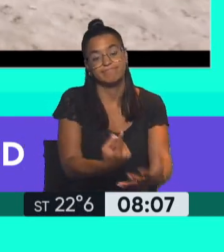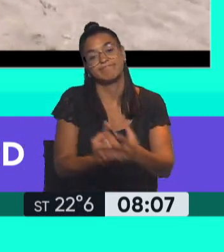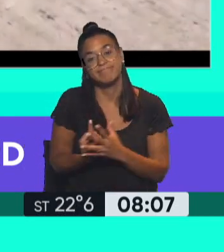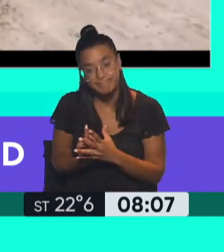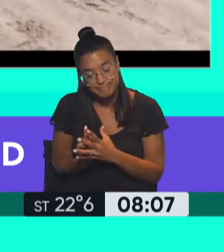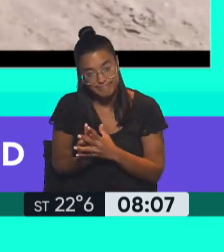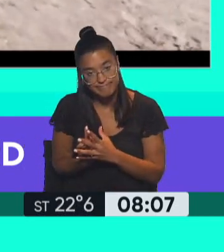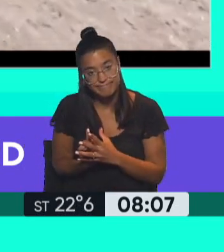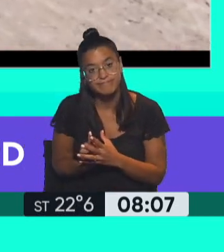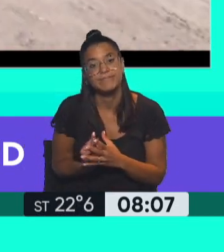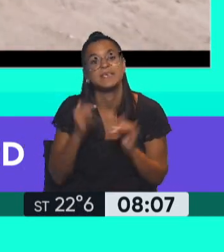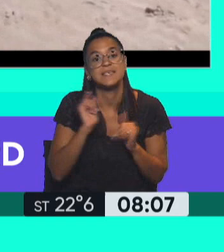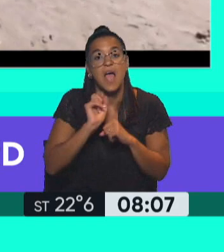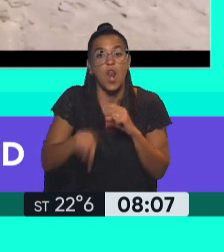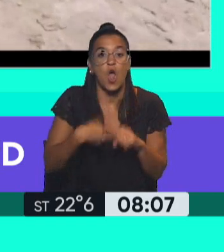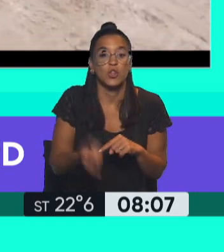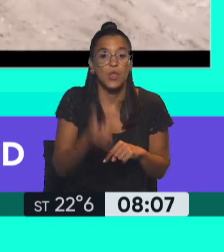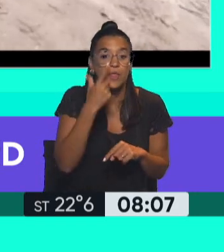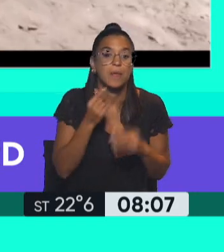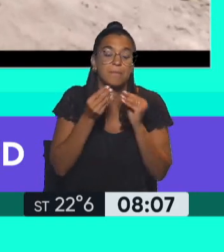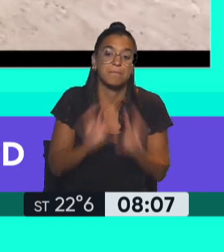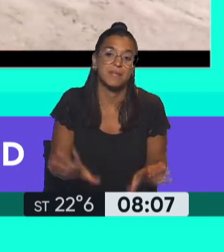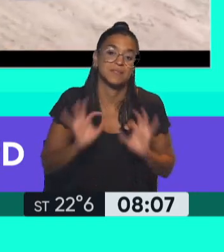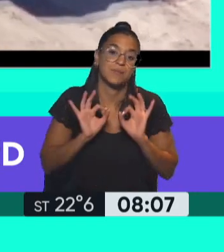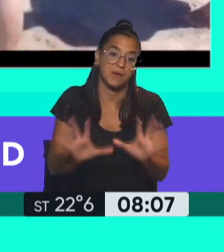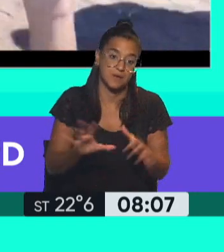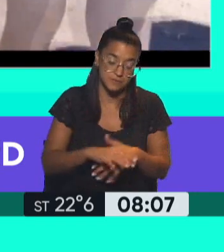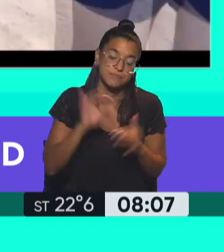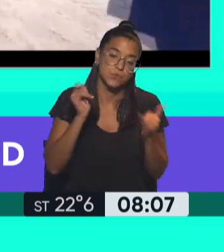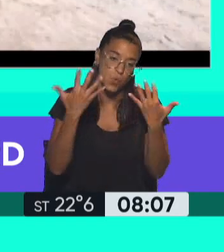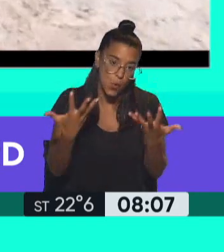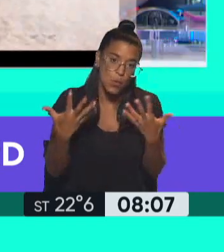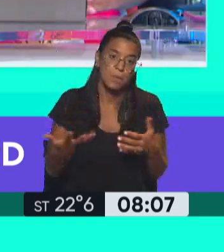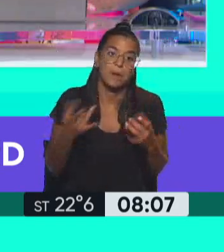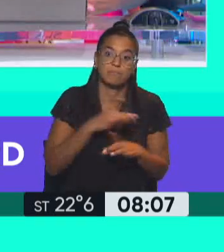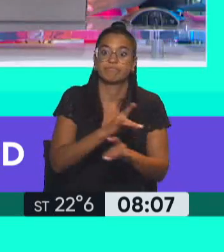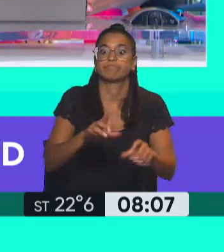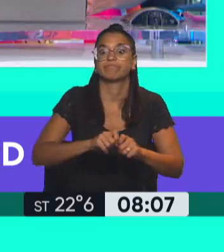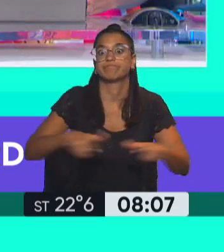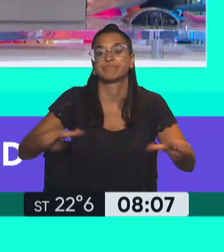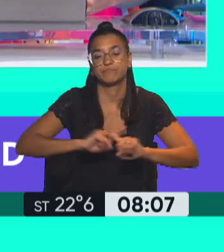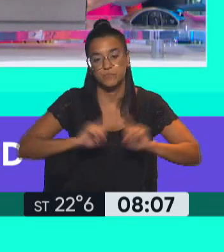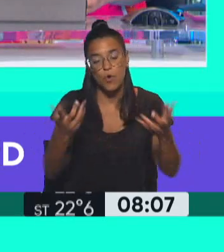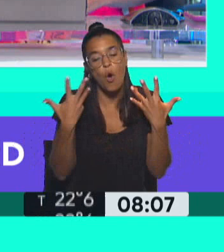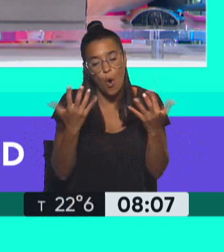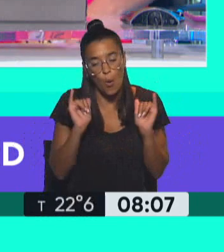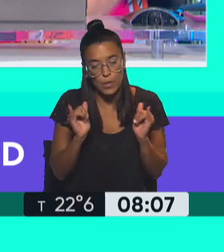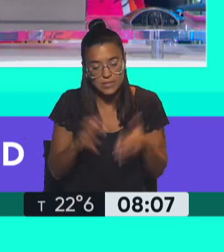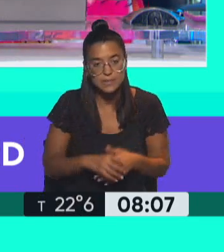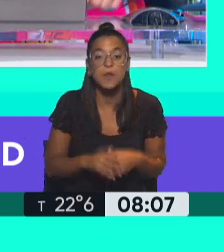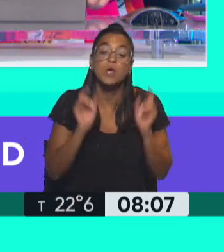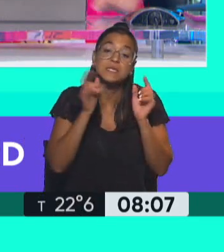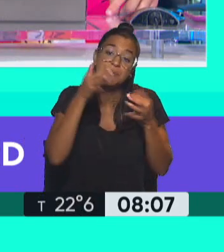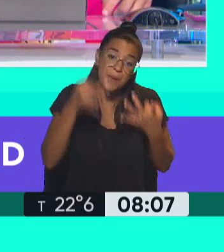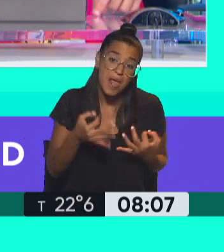claro más allá de que al día siguiente comience sus vacaciones que obviamente van a seguir propagando el virus eso obviamente pero es cierto que